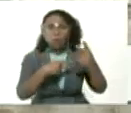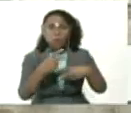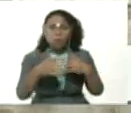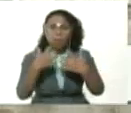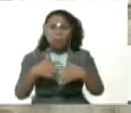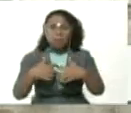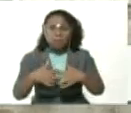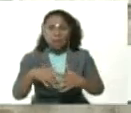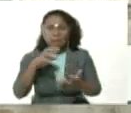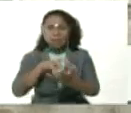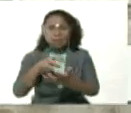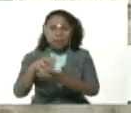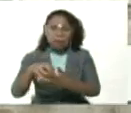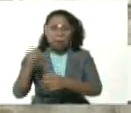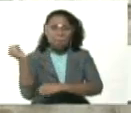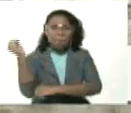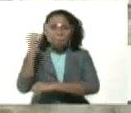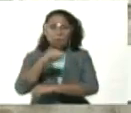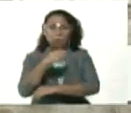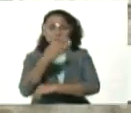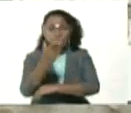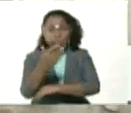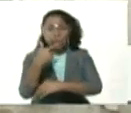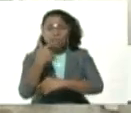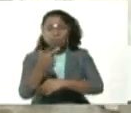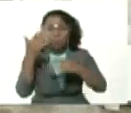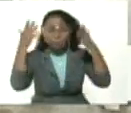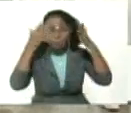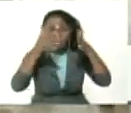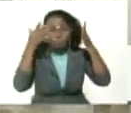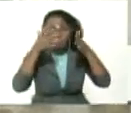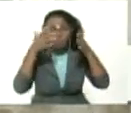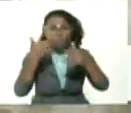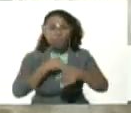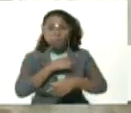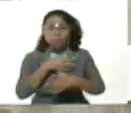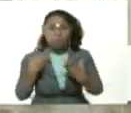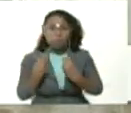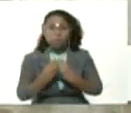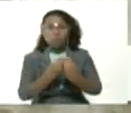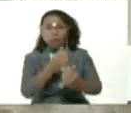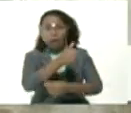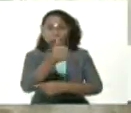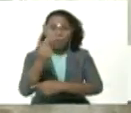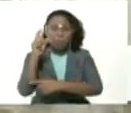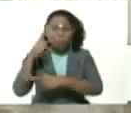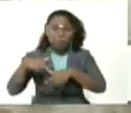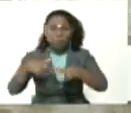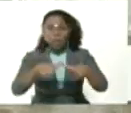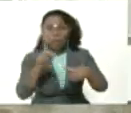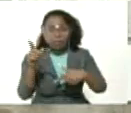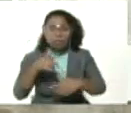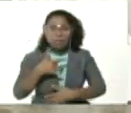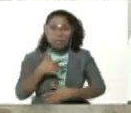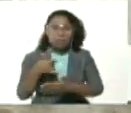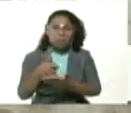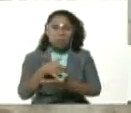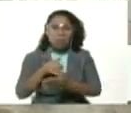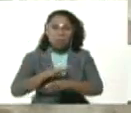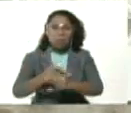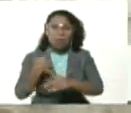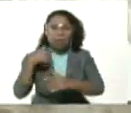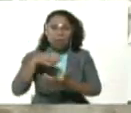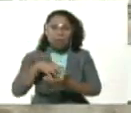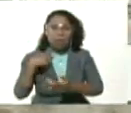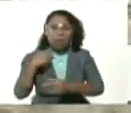Estado, invencibles. Y así como usted lo ha orientado, estaremos acompañándoles en cada uno de los espacios donde ellos se sientan débiles, porque el Estado los